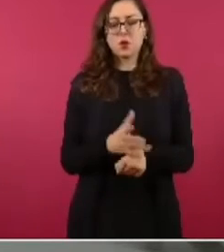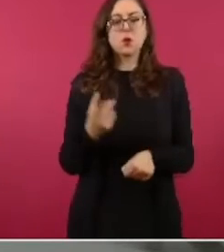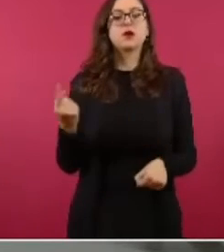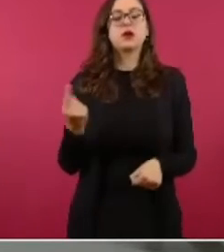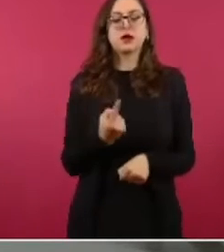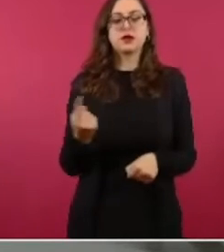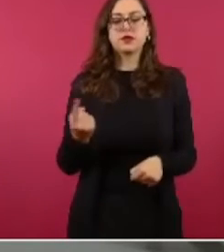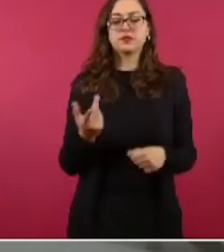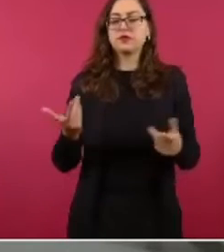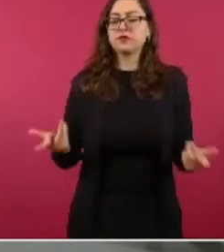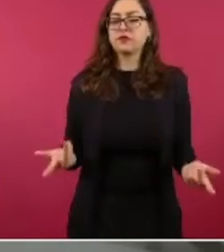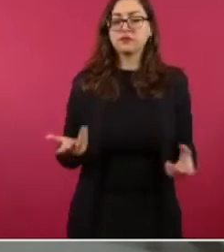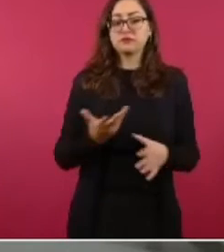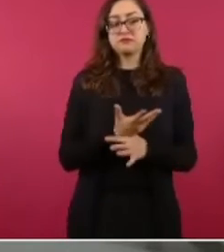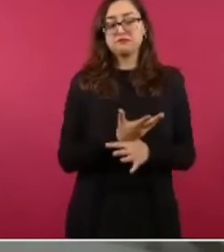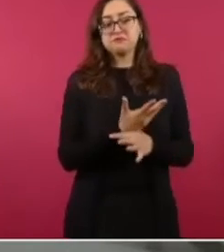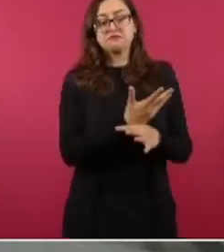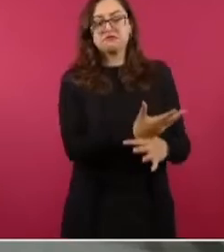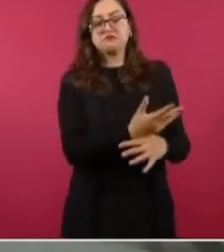a los cuarteles